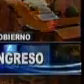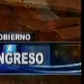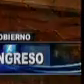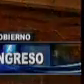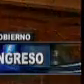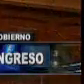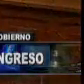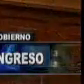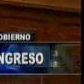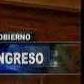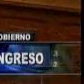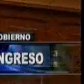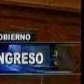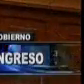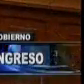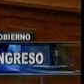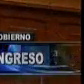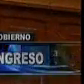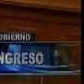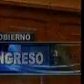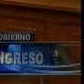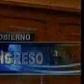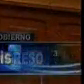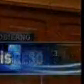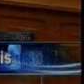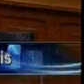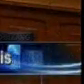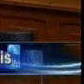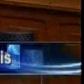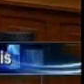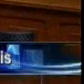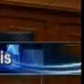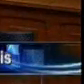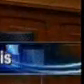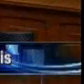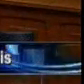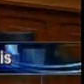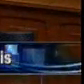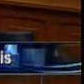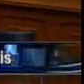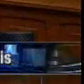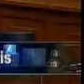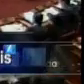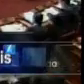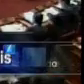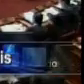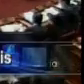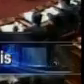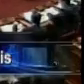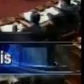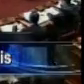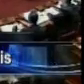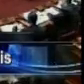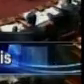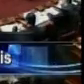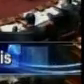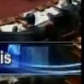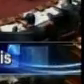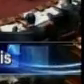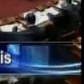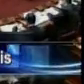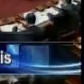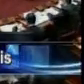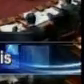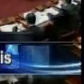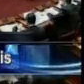condiciones carcelarias para implementar niveles efectivos de control y seguridad. En relación